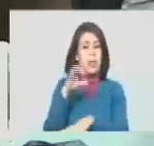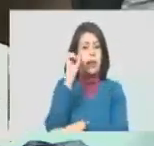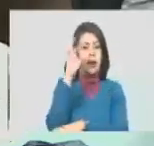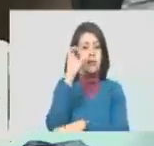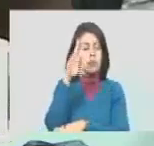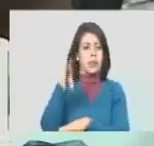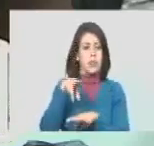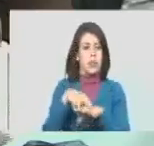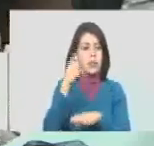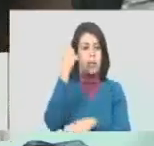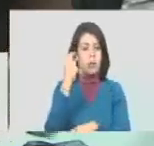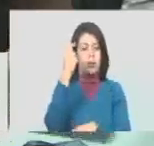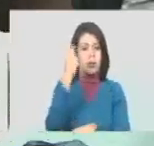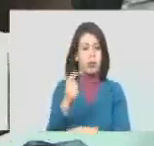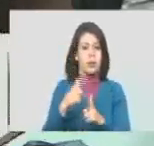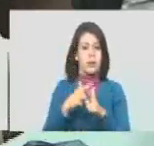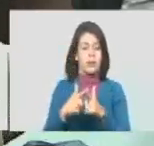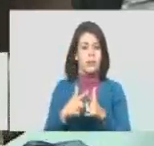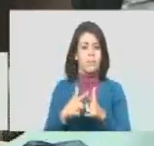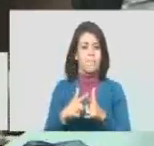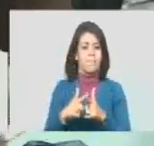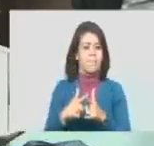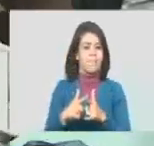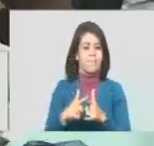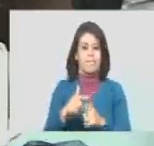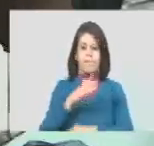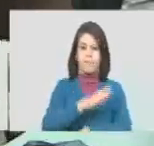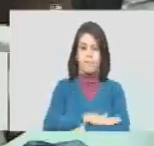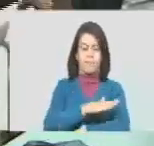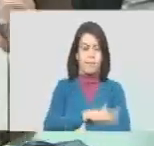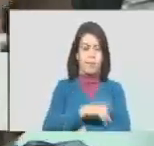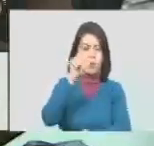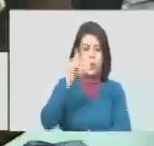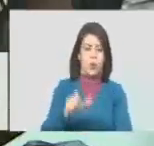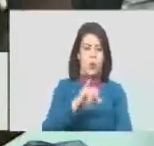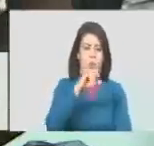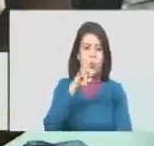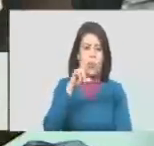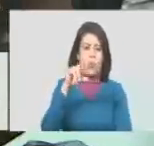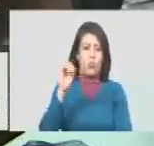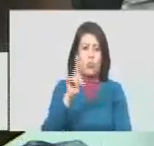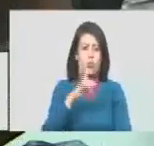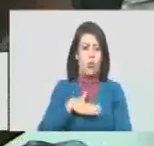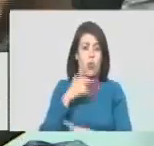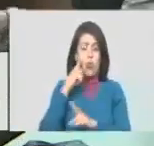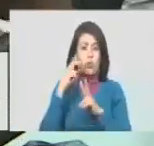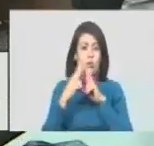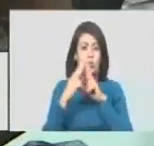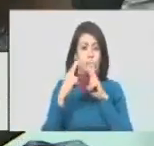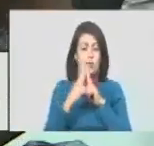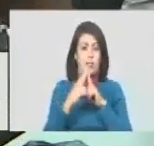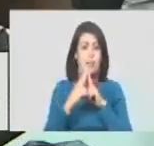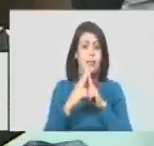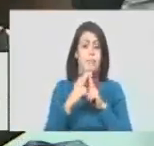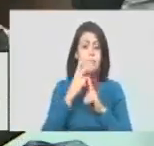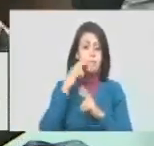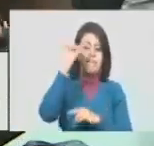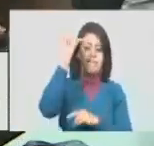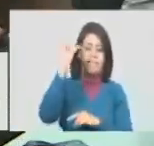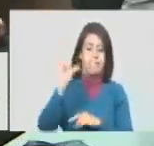aquí. Y bueno, se estrellaron contra la moral de Julio García Jarpa, porque no lo conocían, sacaron mal las